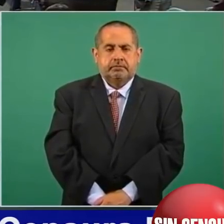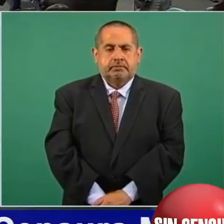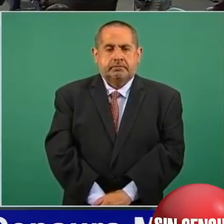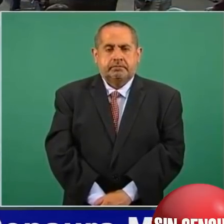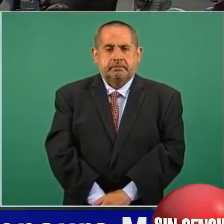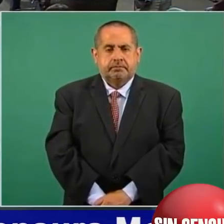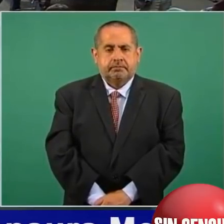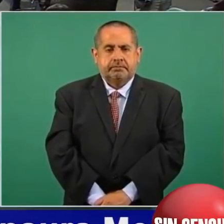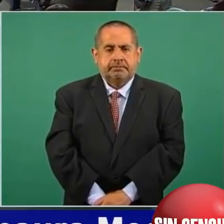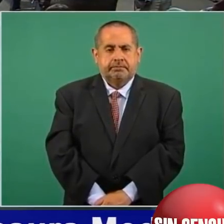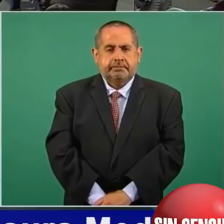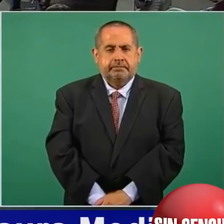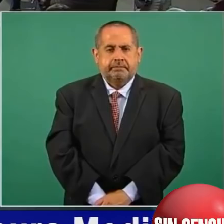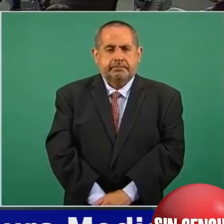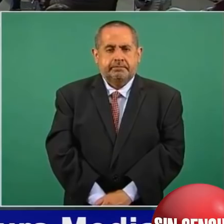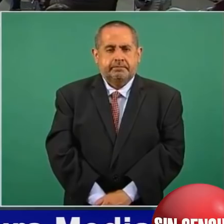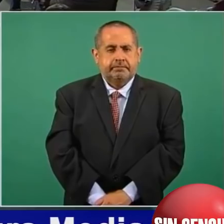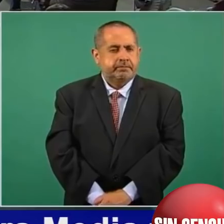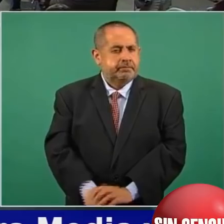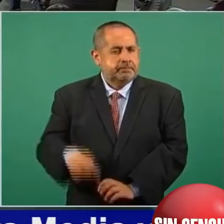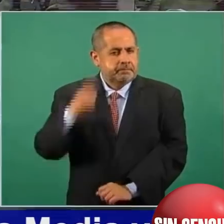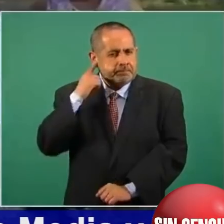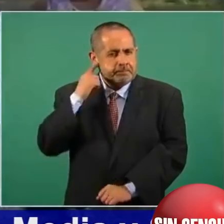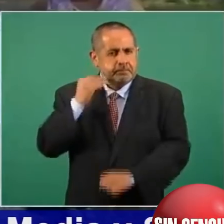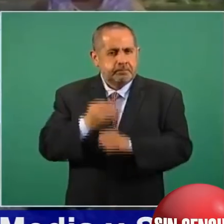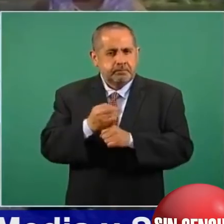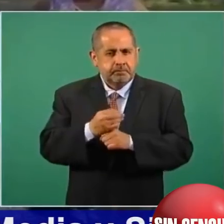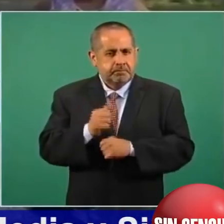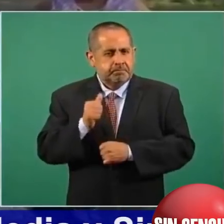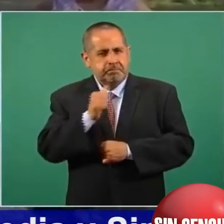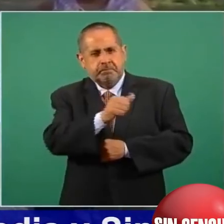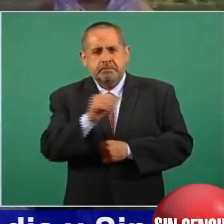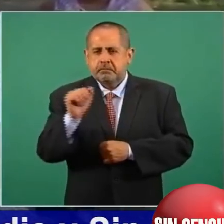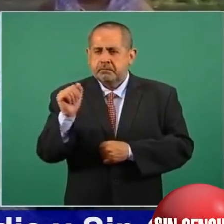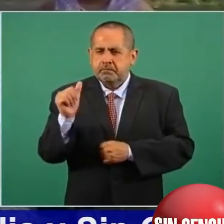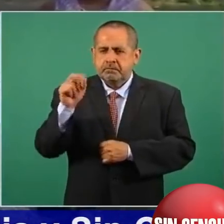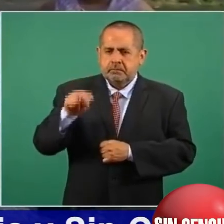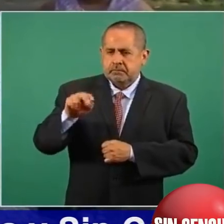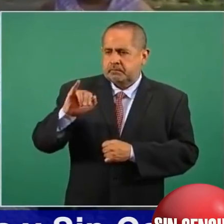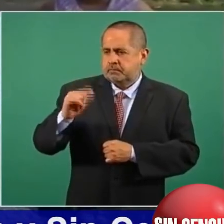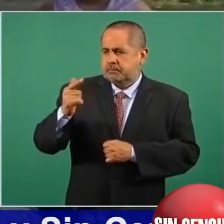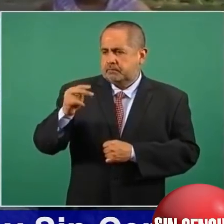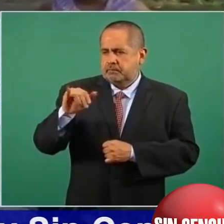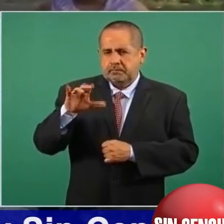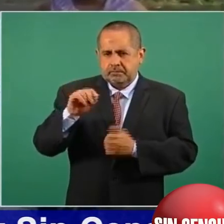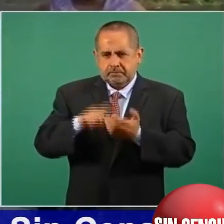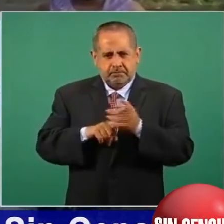Estamos camino a San Ignacio porque